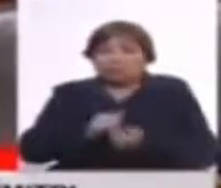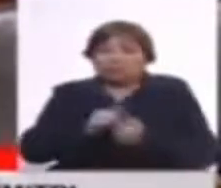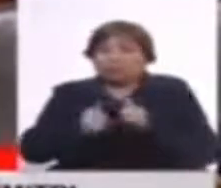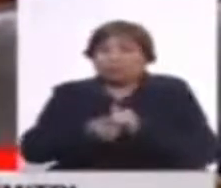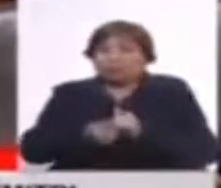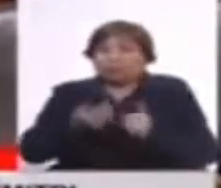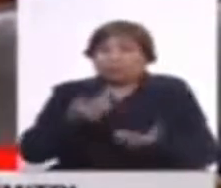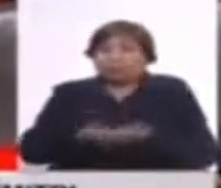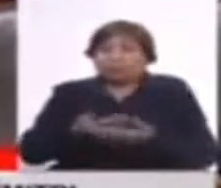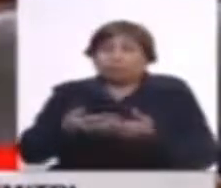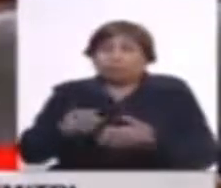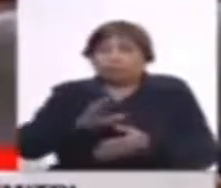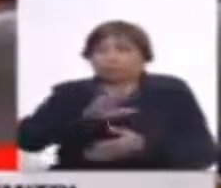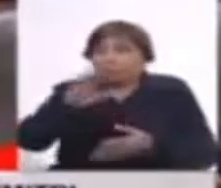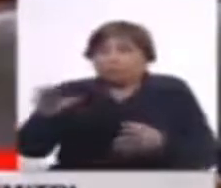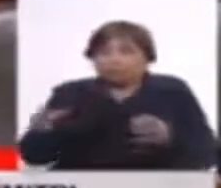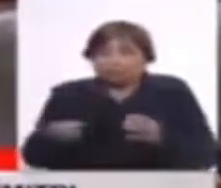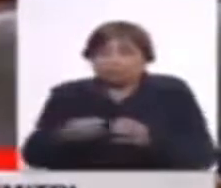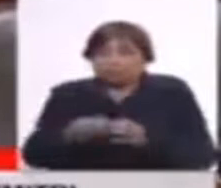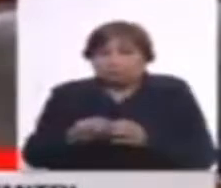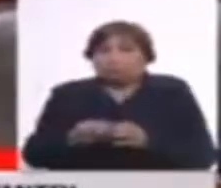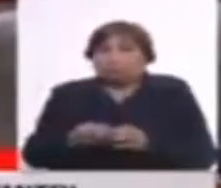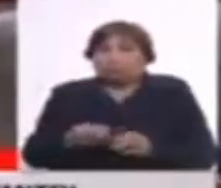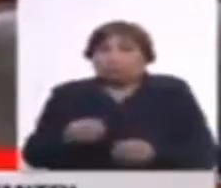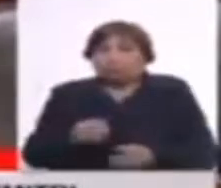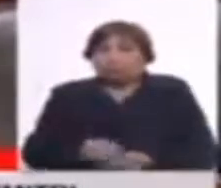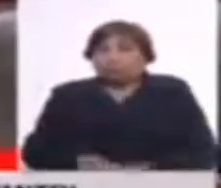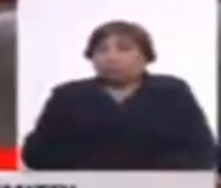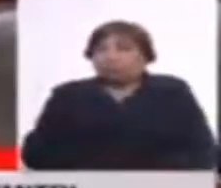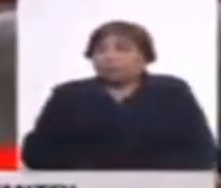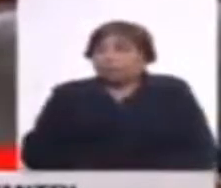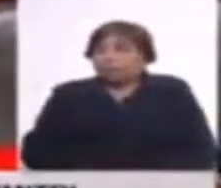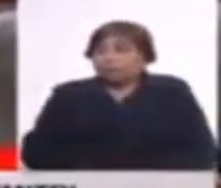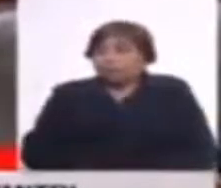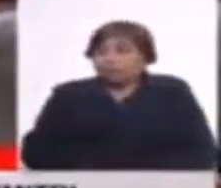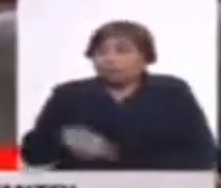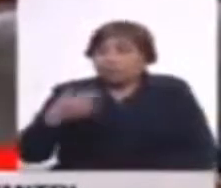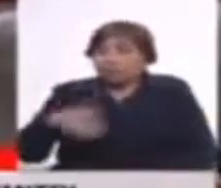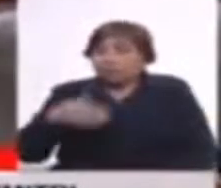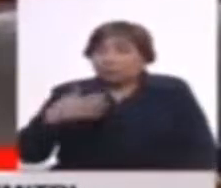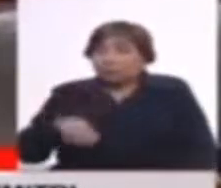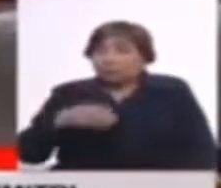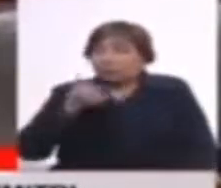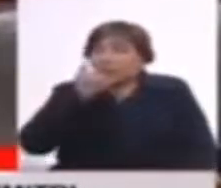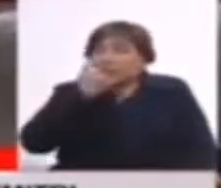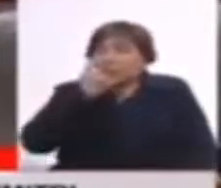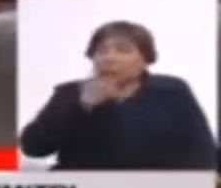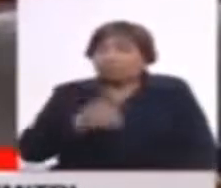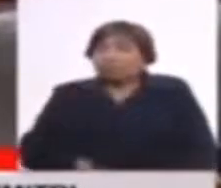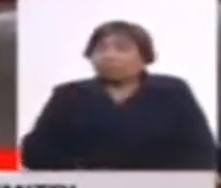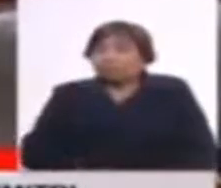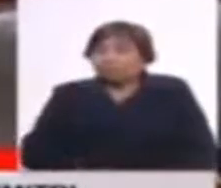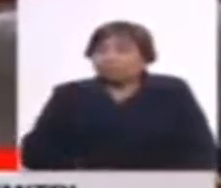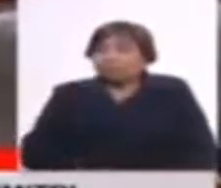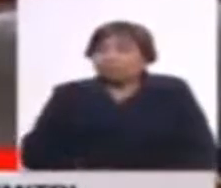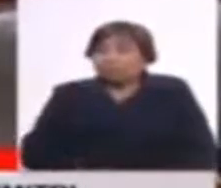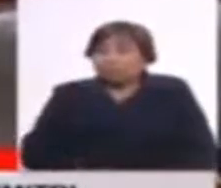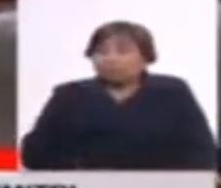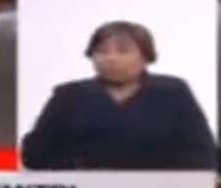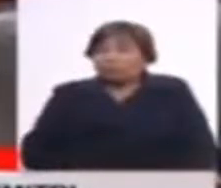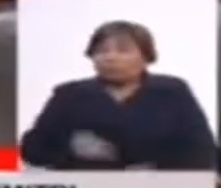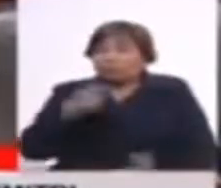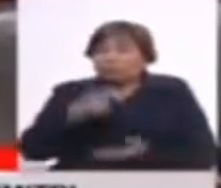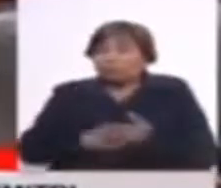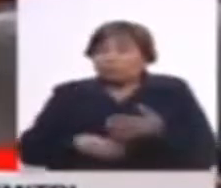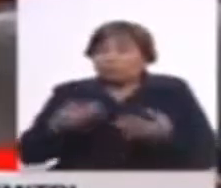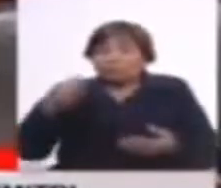forma masiva e intempestiva? Son graves errores que tienen un costo